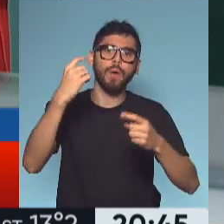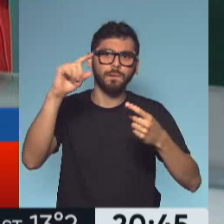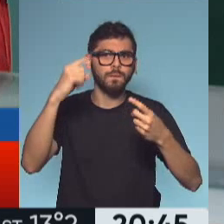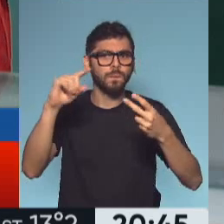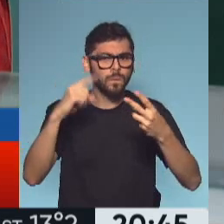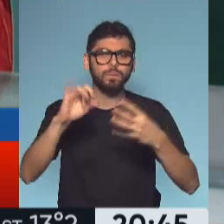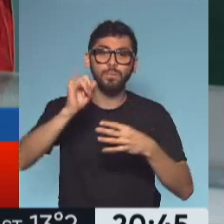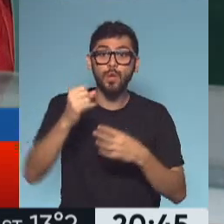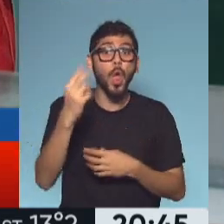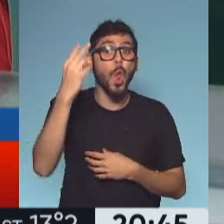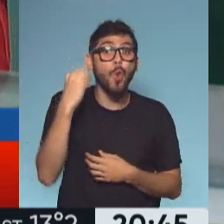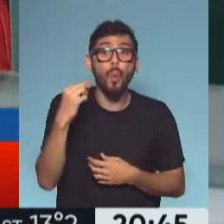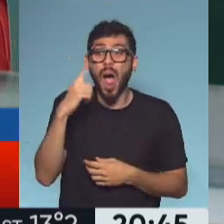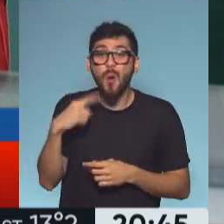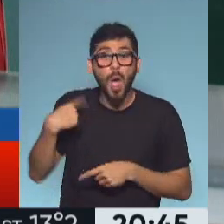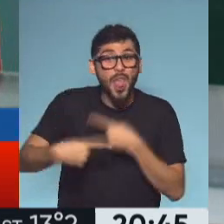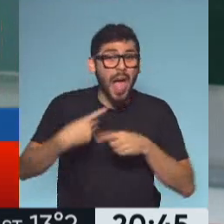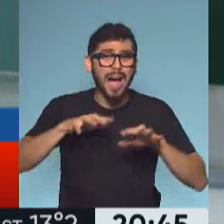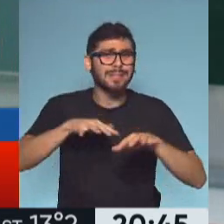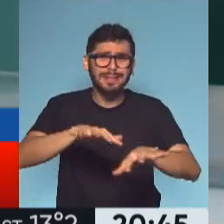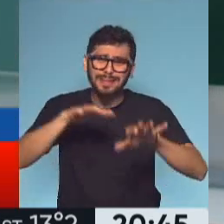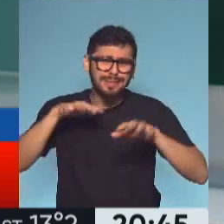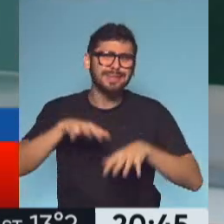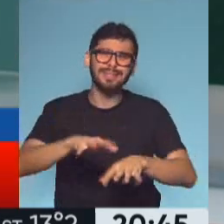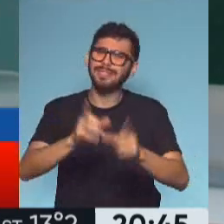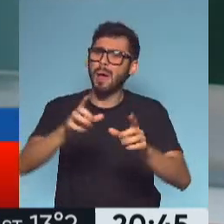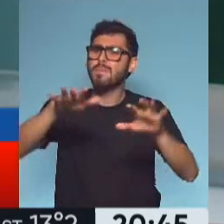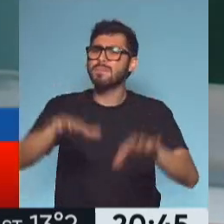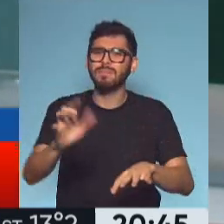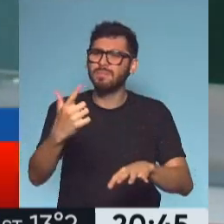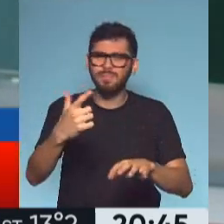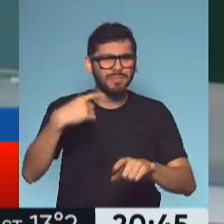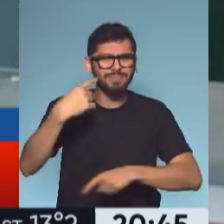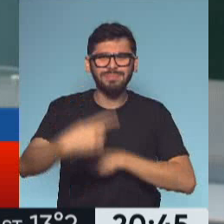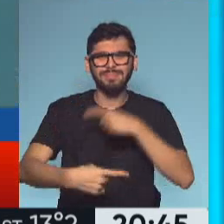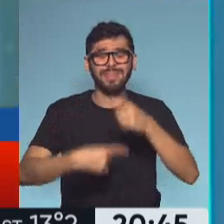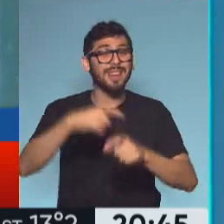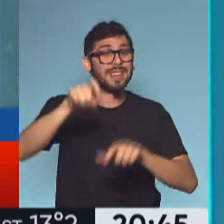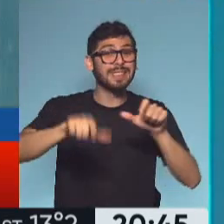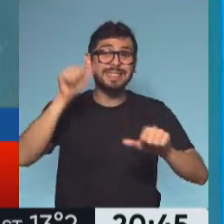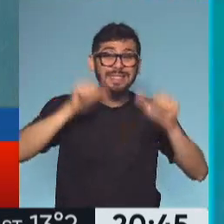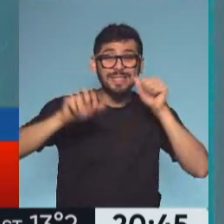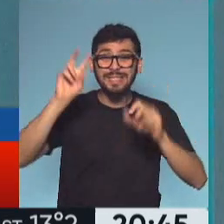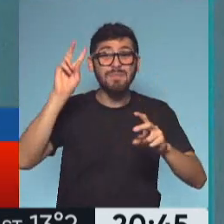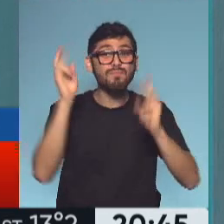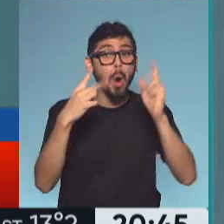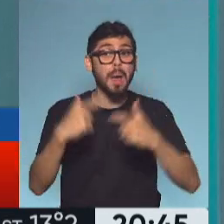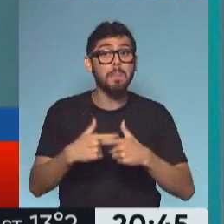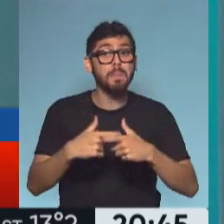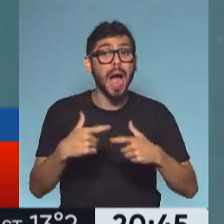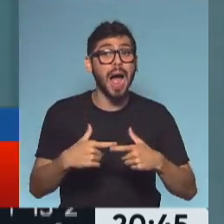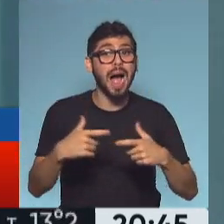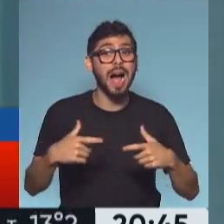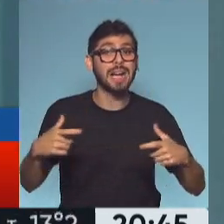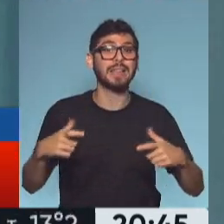¿no? Noveno día de protestas y esto no se detiene y siguen incrementándose la cantidad de víctimas fatales en todo esto y